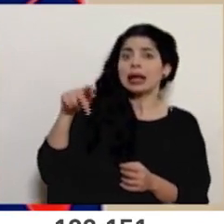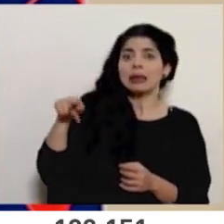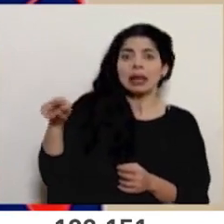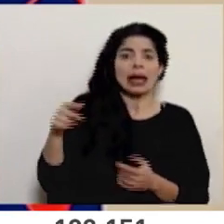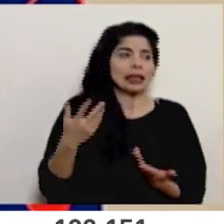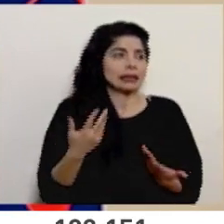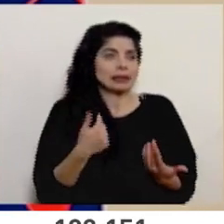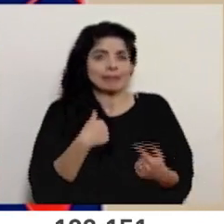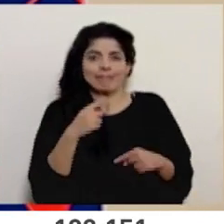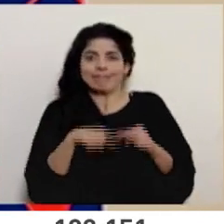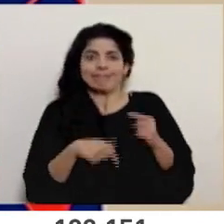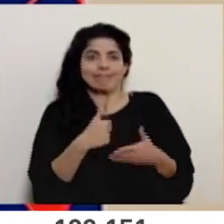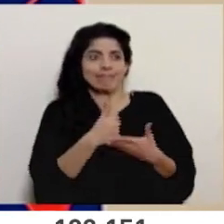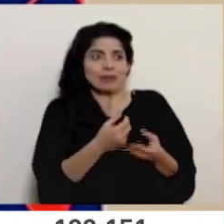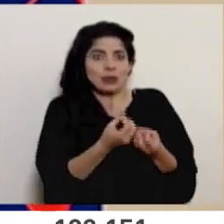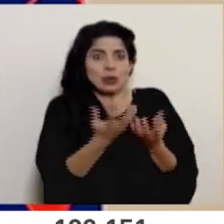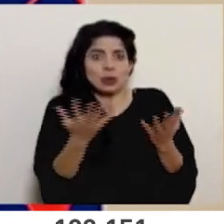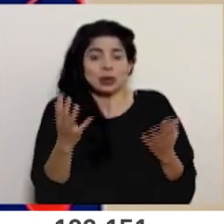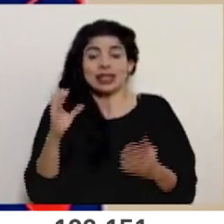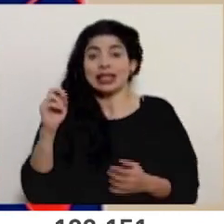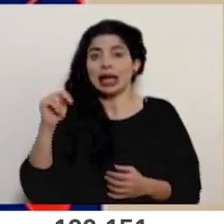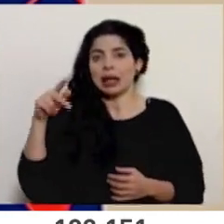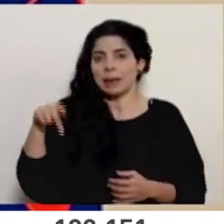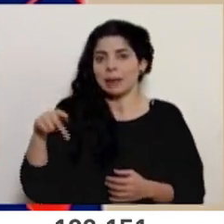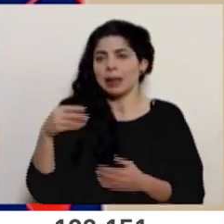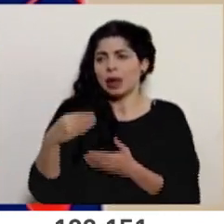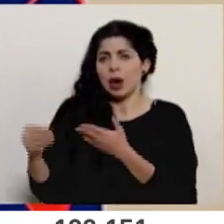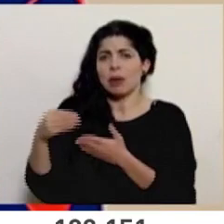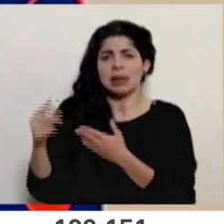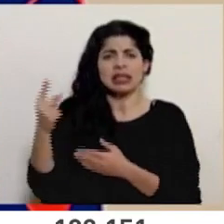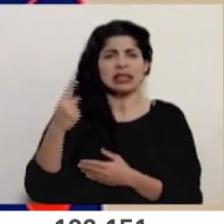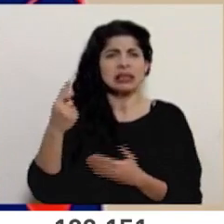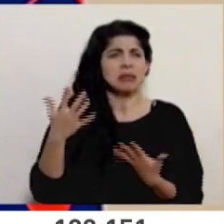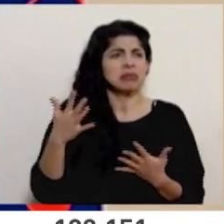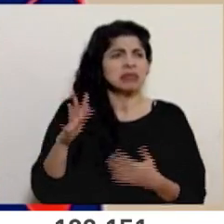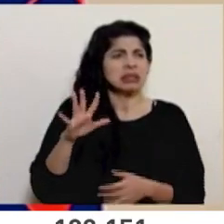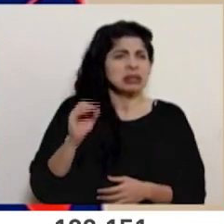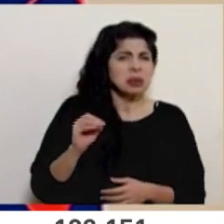podía sostener, de hecho al CNP se le compra más o menos del